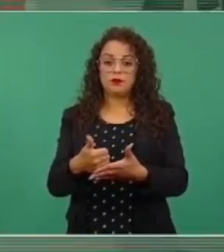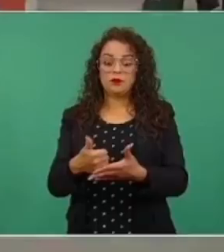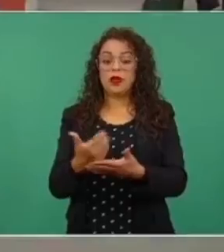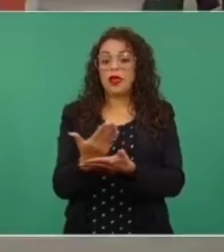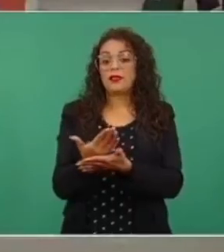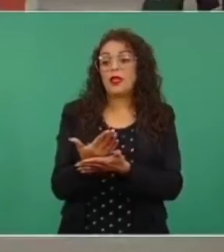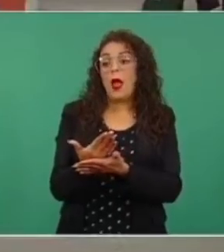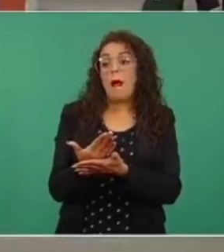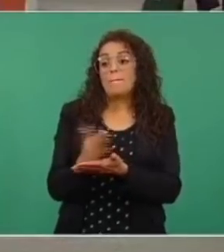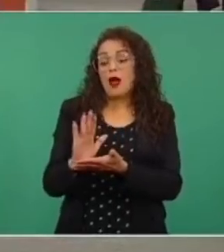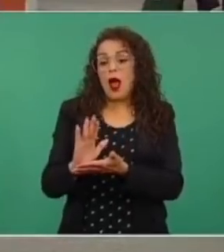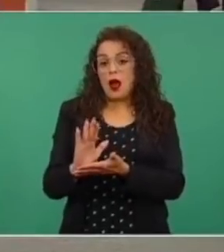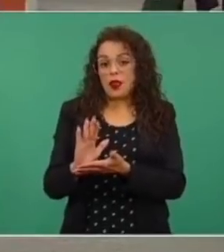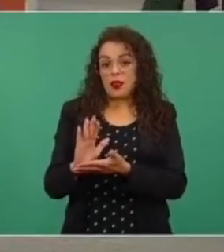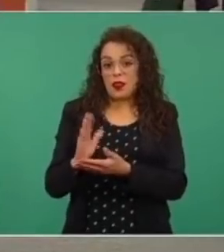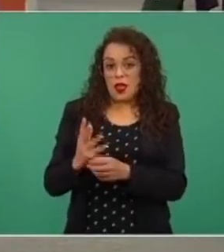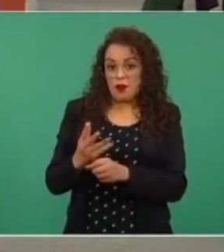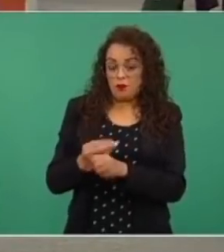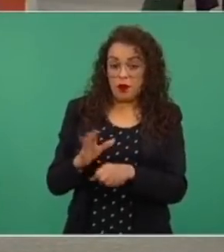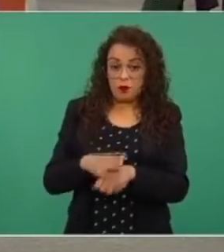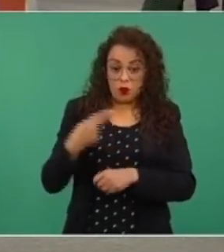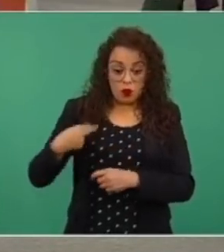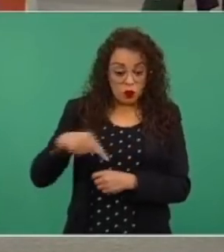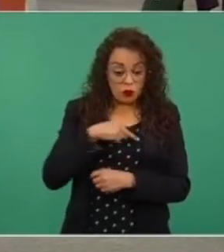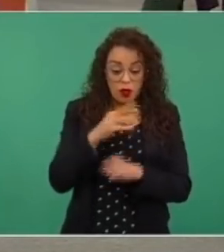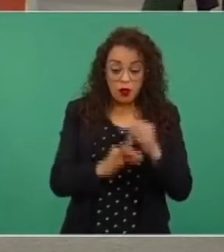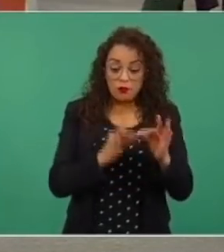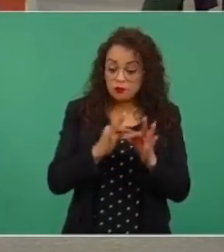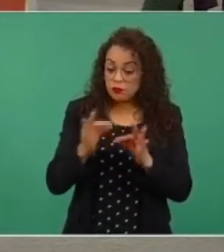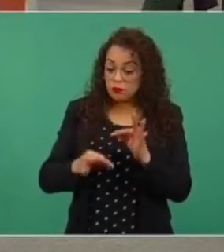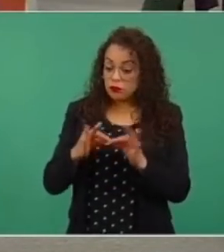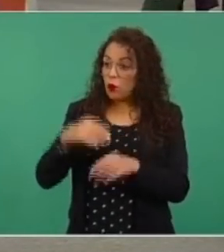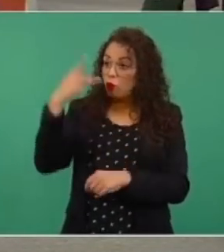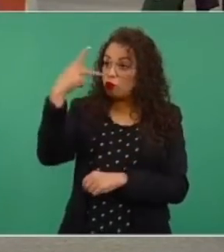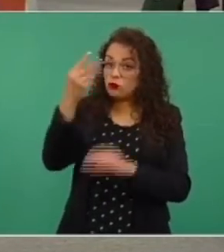O sea, nosotros entregamos puntualmente lo que les corresponde.